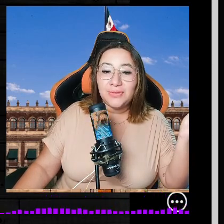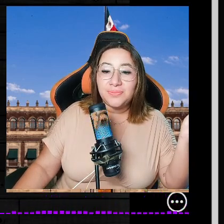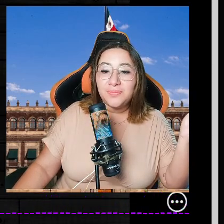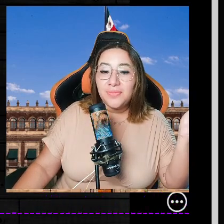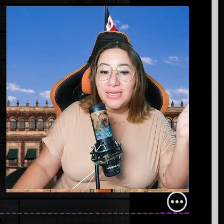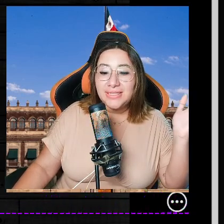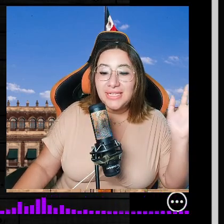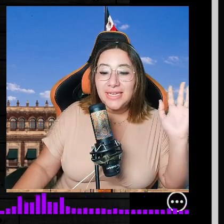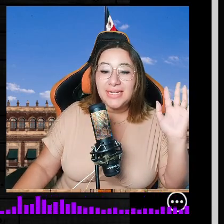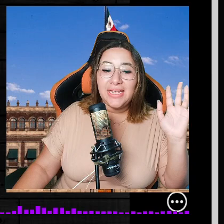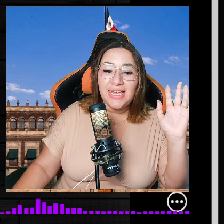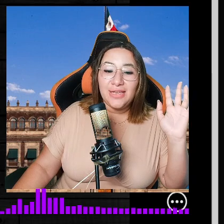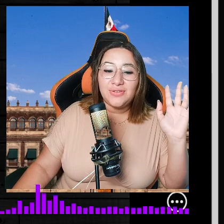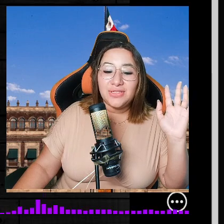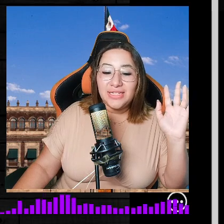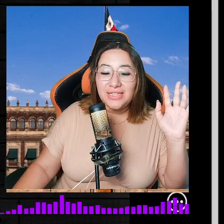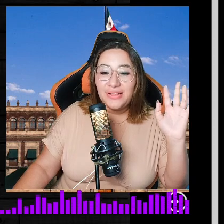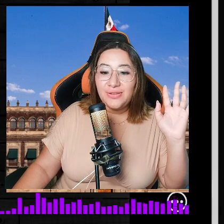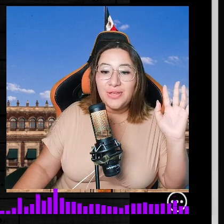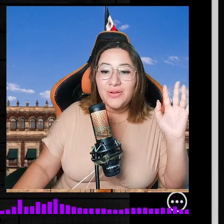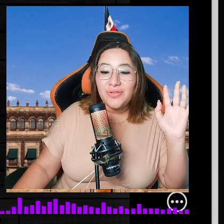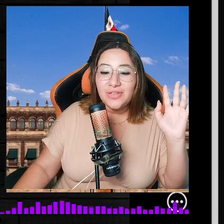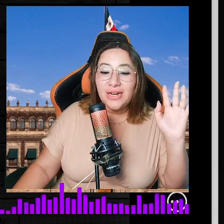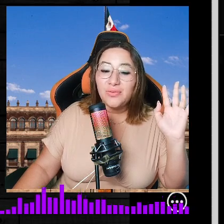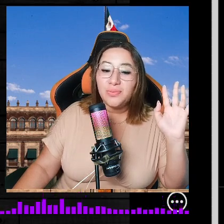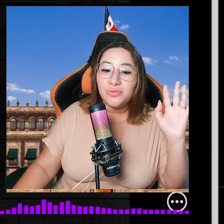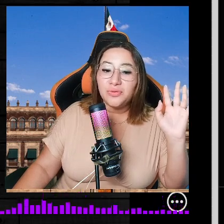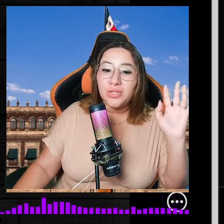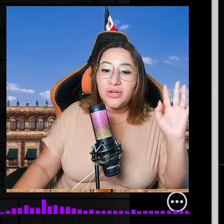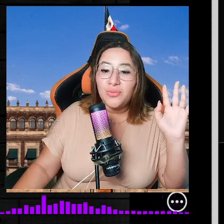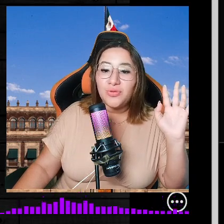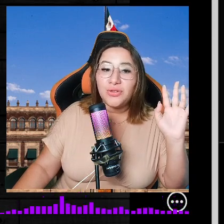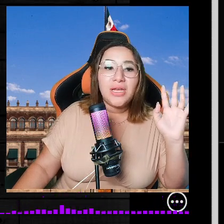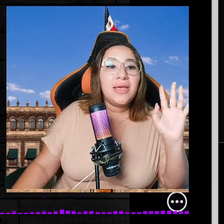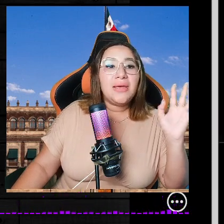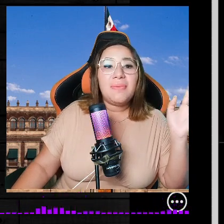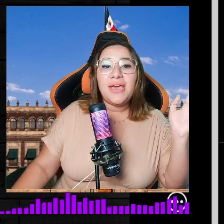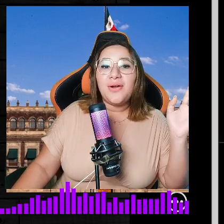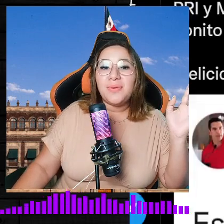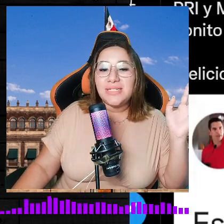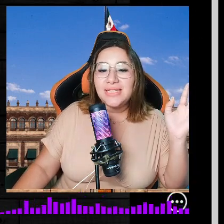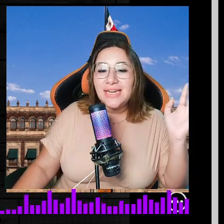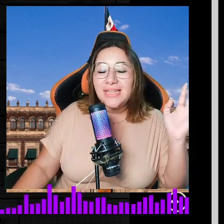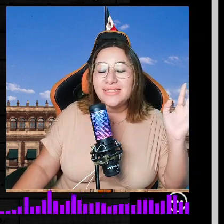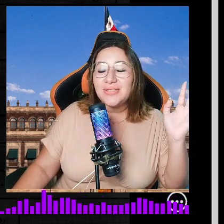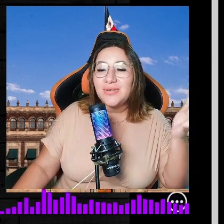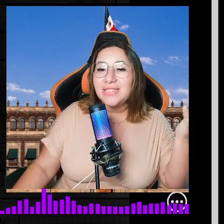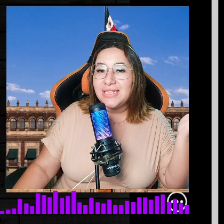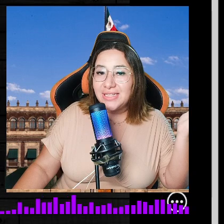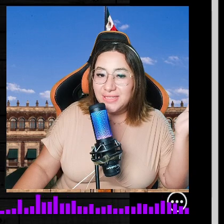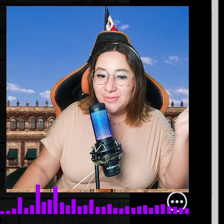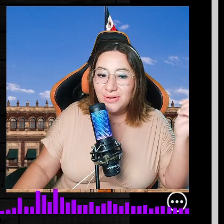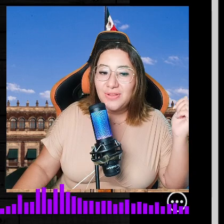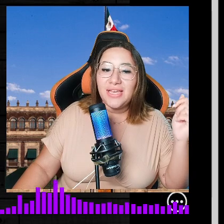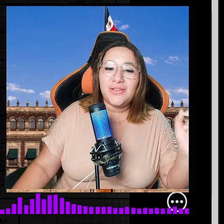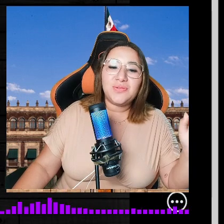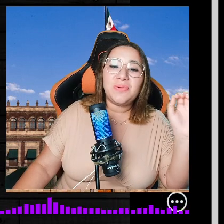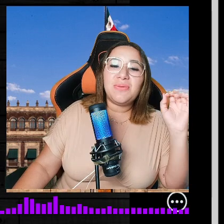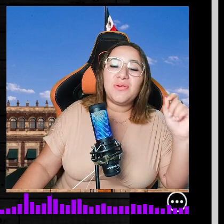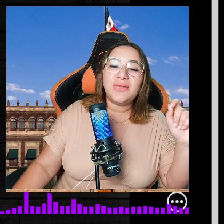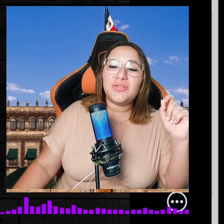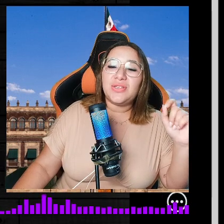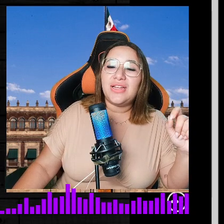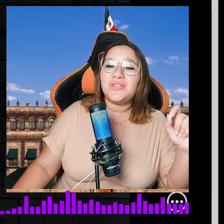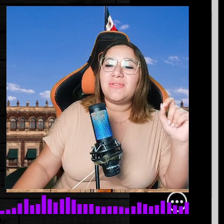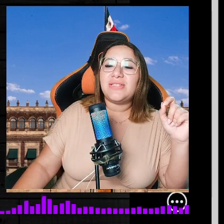nato siguen ellos tratando de encontrar un punto en común pero puesto está la de ascensores hasta se burló de ellos